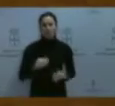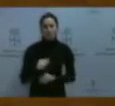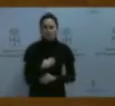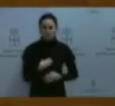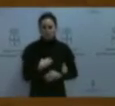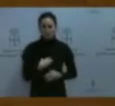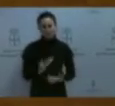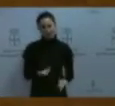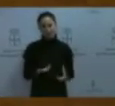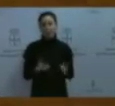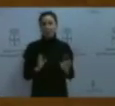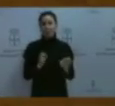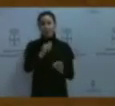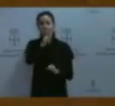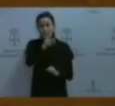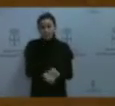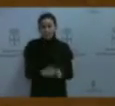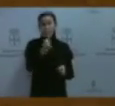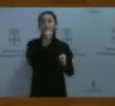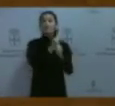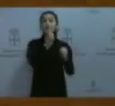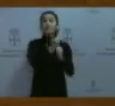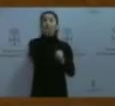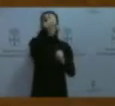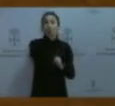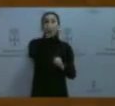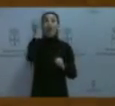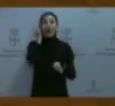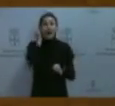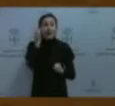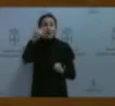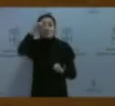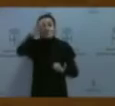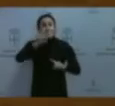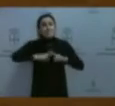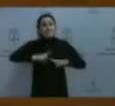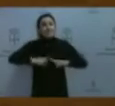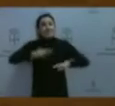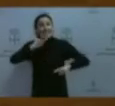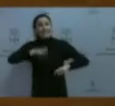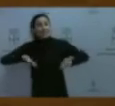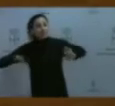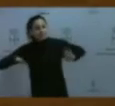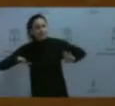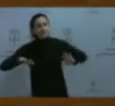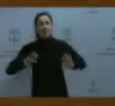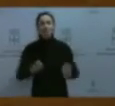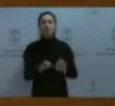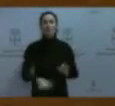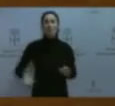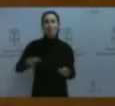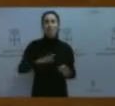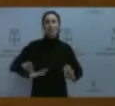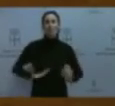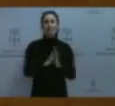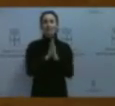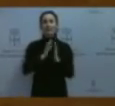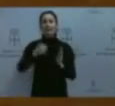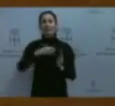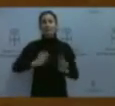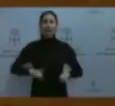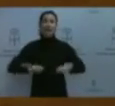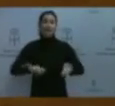trabajadora o trabajador, vamos a revelar ni siquiera el género, del Hospital de San Agustín, si decir que era personal no